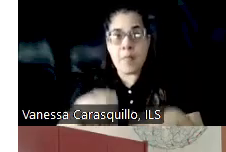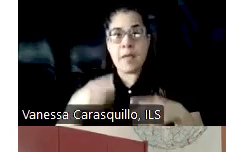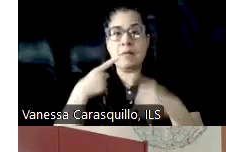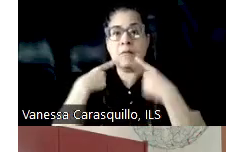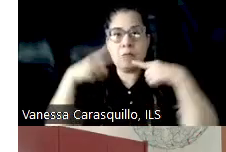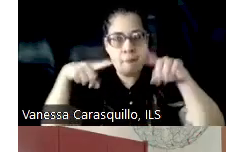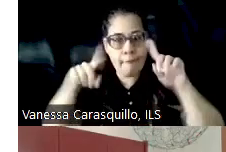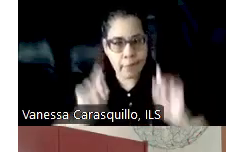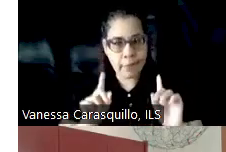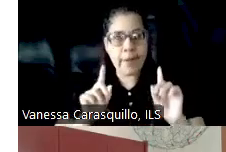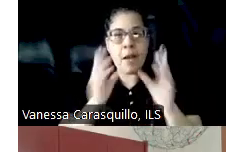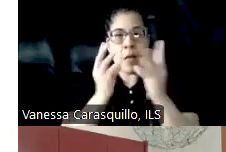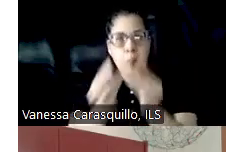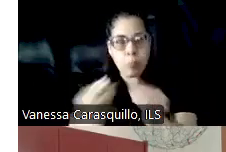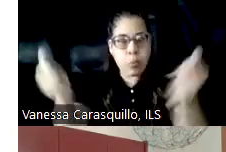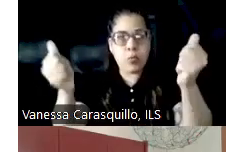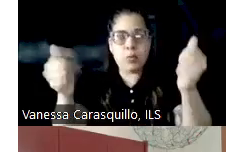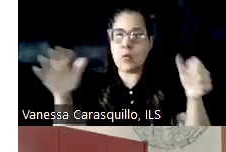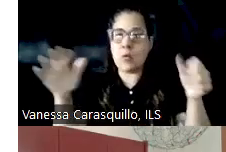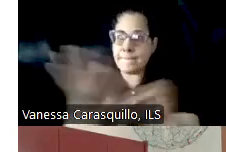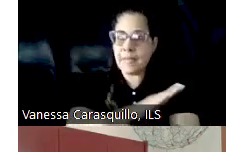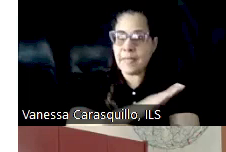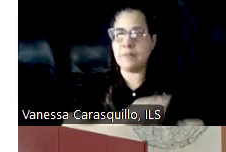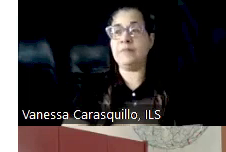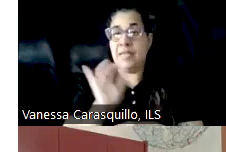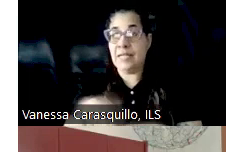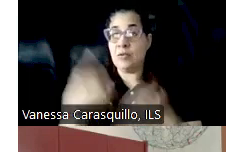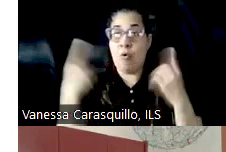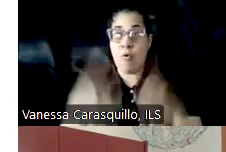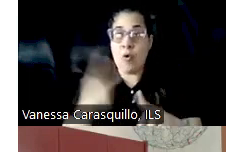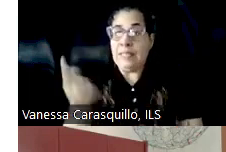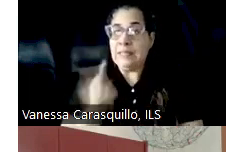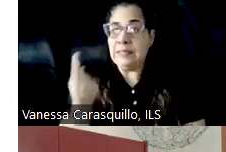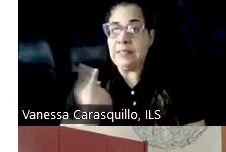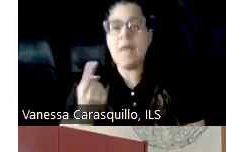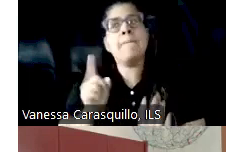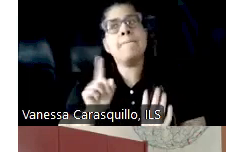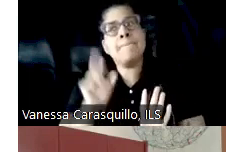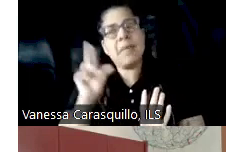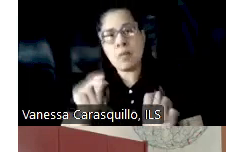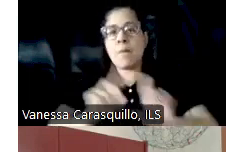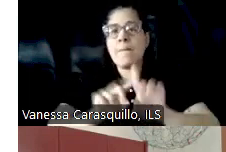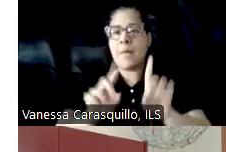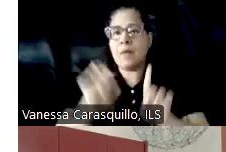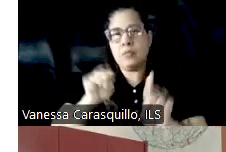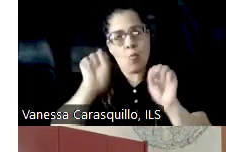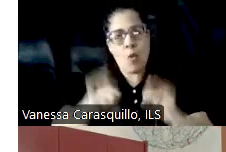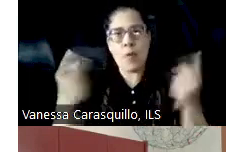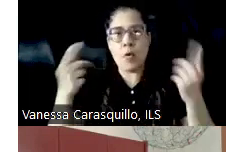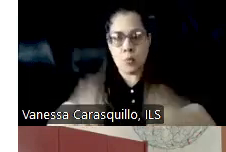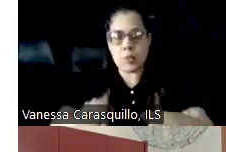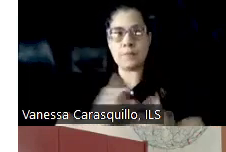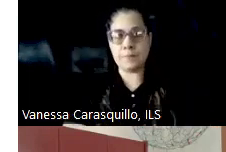completo de estos síntomas. No es lo más frecuente, pero sí lo podemos ver. La respuesta farmacológica desafortunadamente no